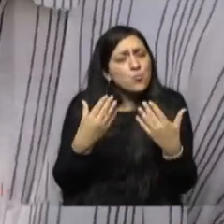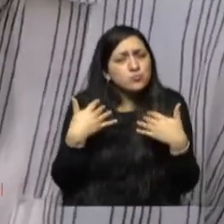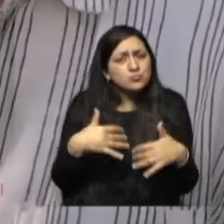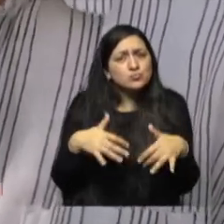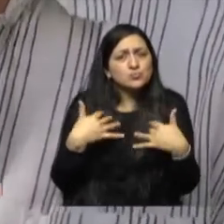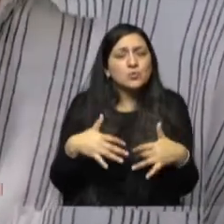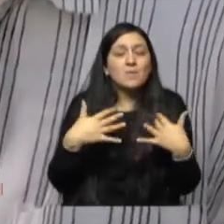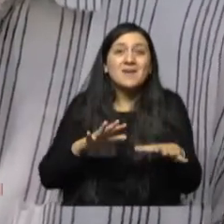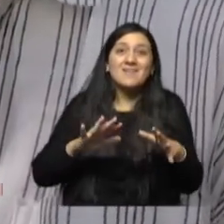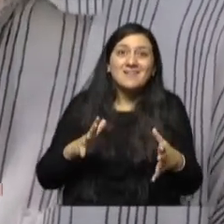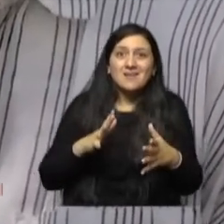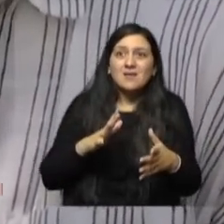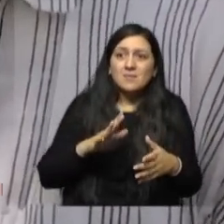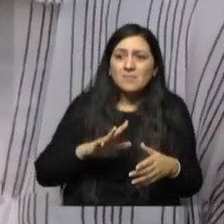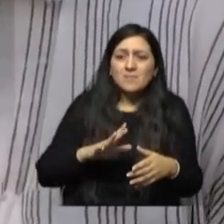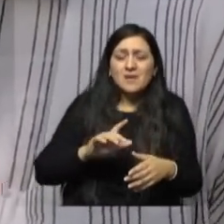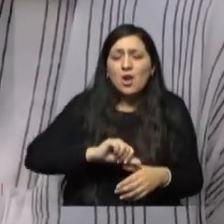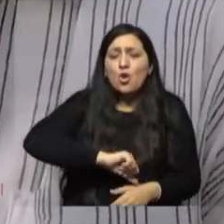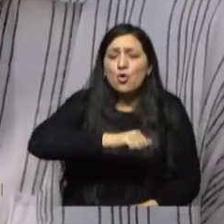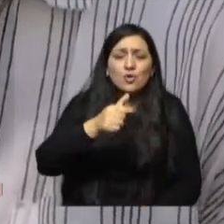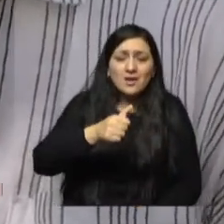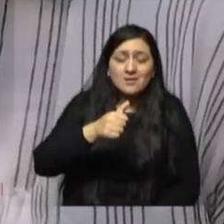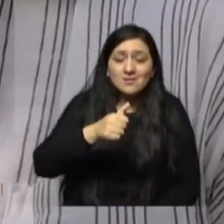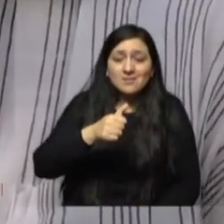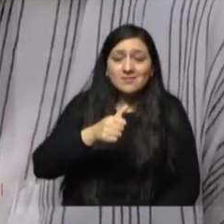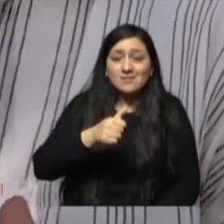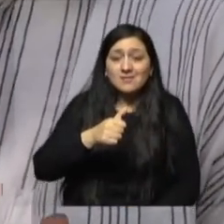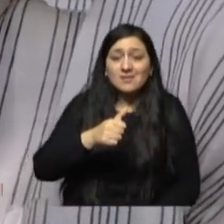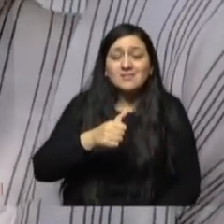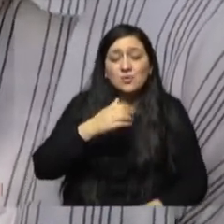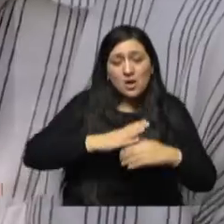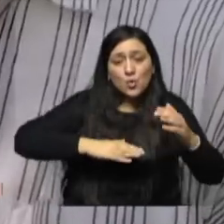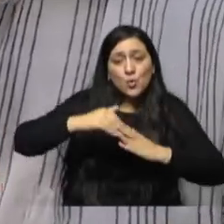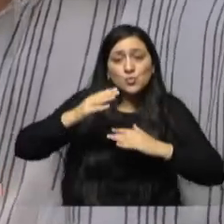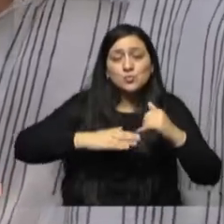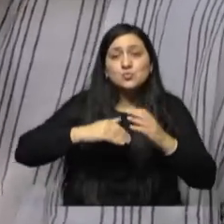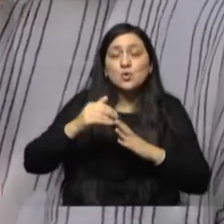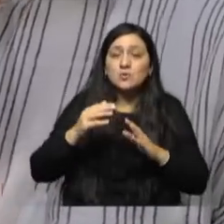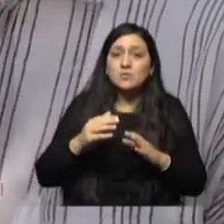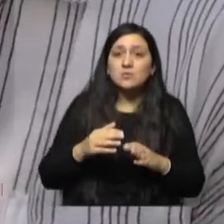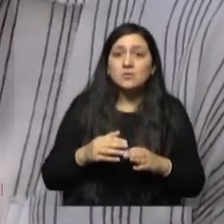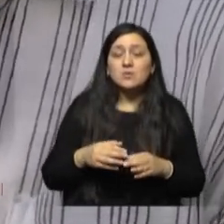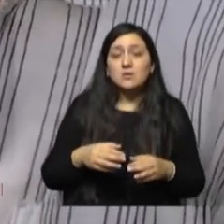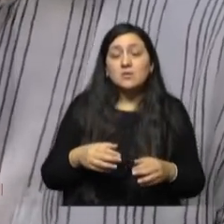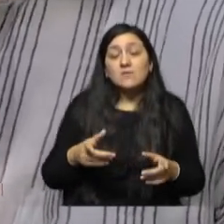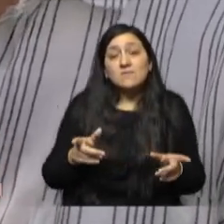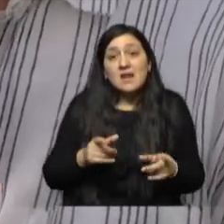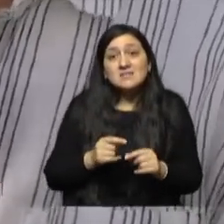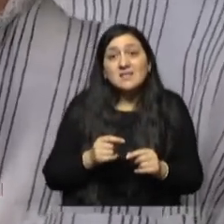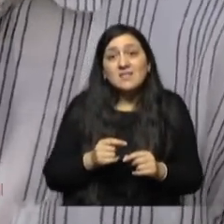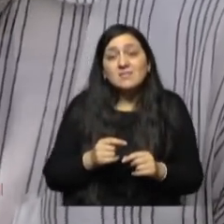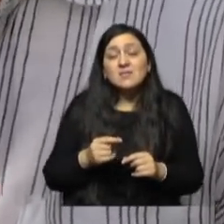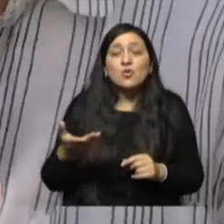¿verdad?, para llegar a tener una construcción medianamente acabada de lo que